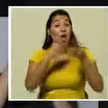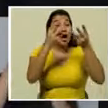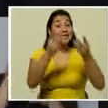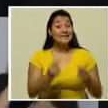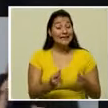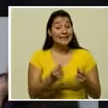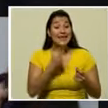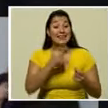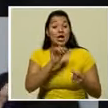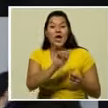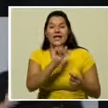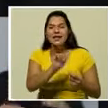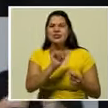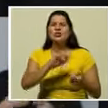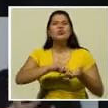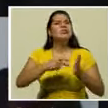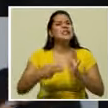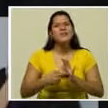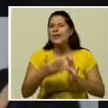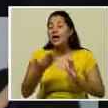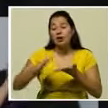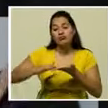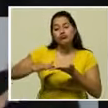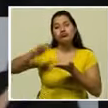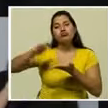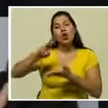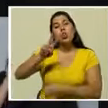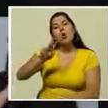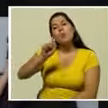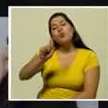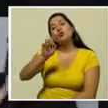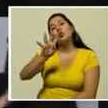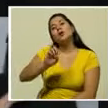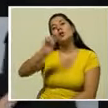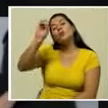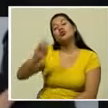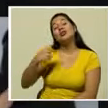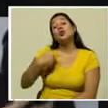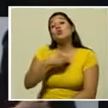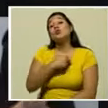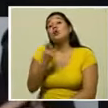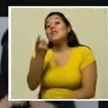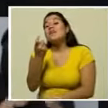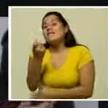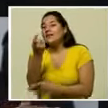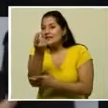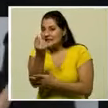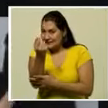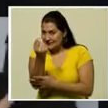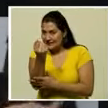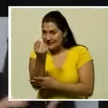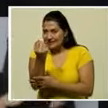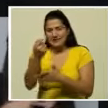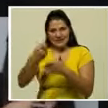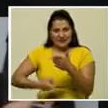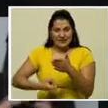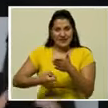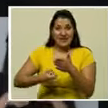eso incrementará un 2,4% nuestro déficit fiscal, lo cual equivale a un